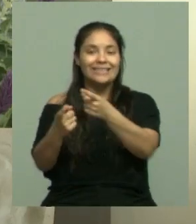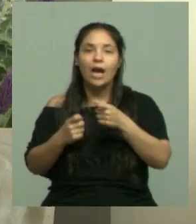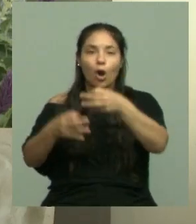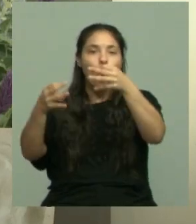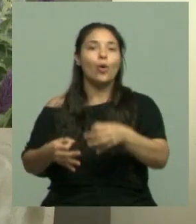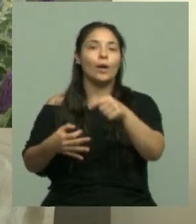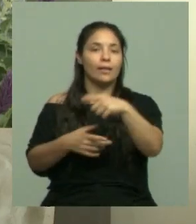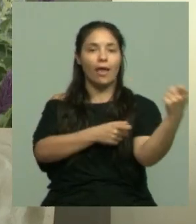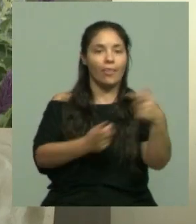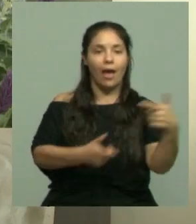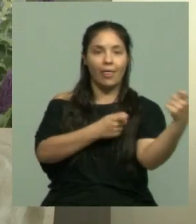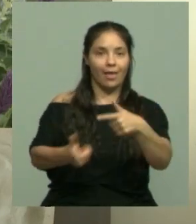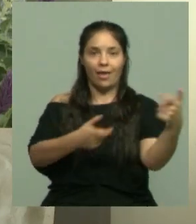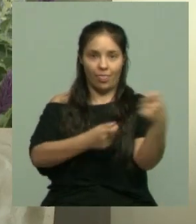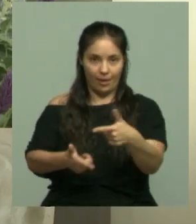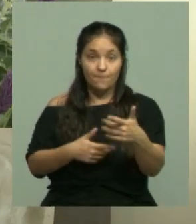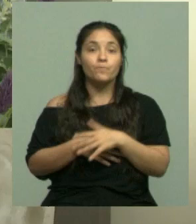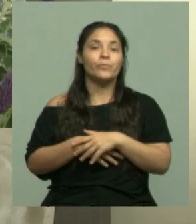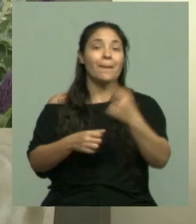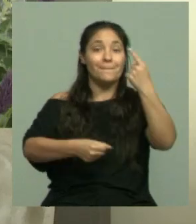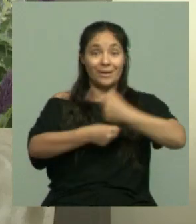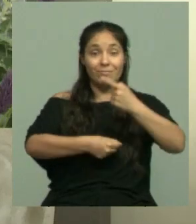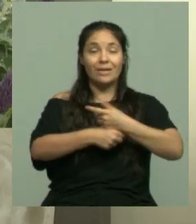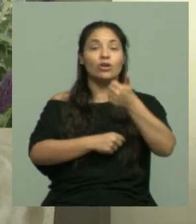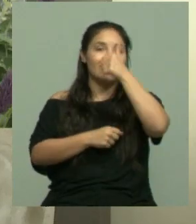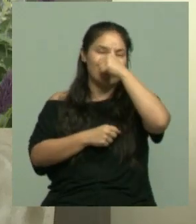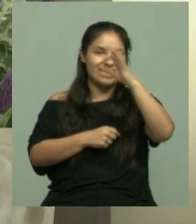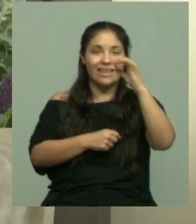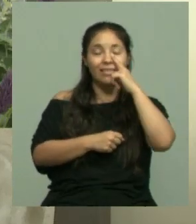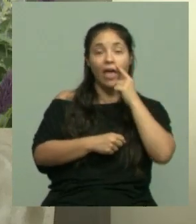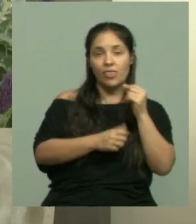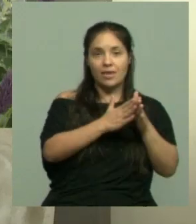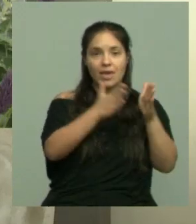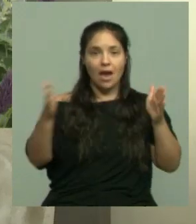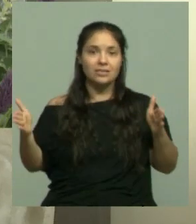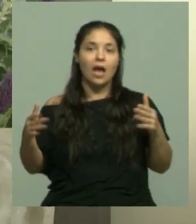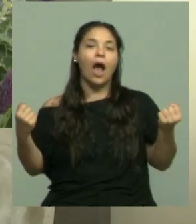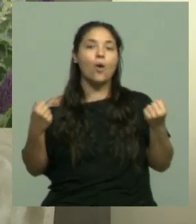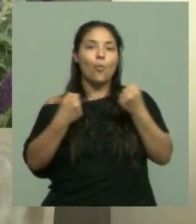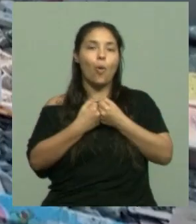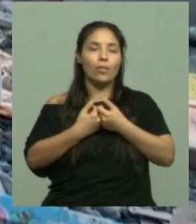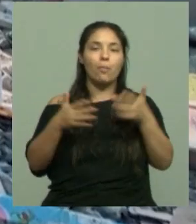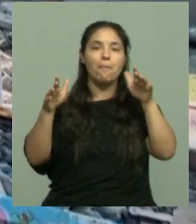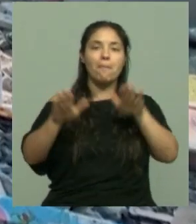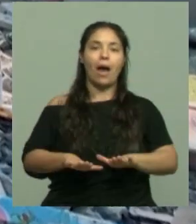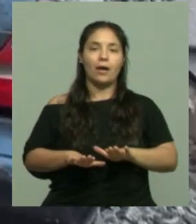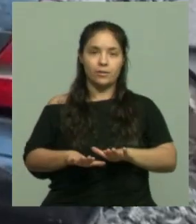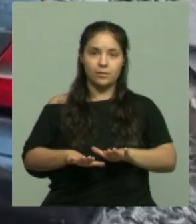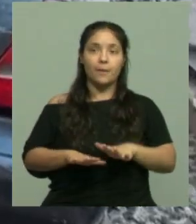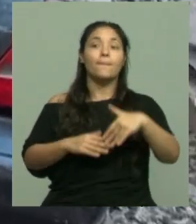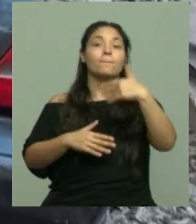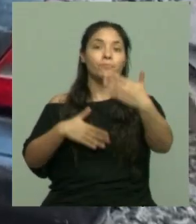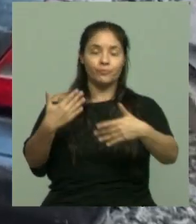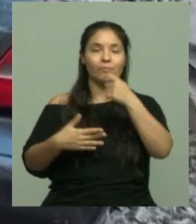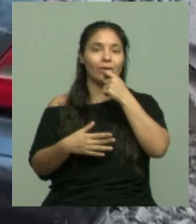Por eso, el primer paso es esta tregua de 60 días para poder empezar a dar instancias absolutamente superadoras. Cada